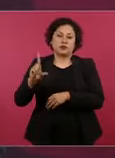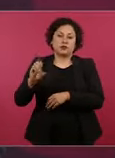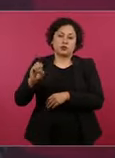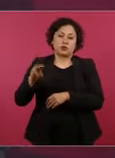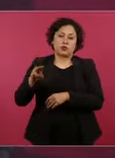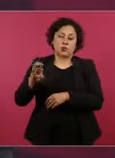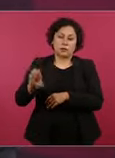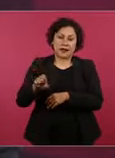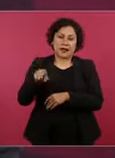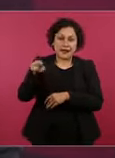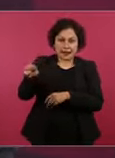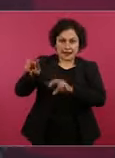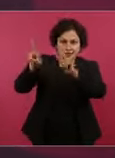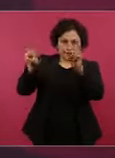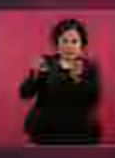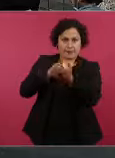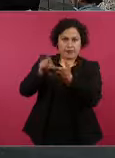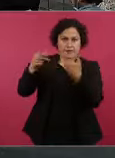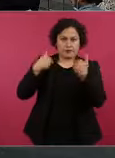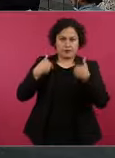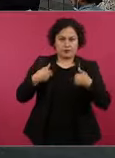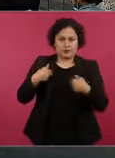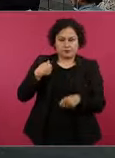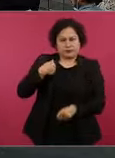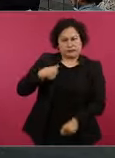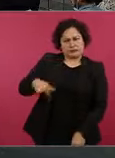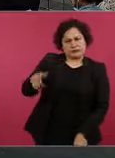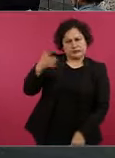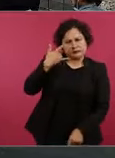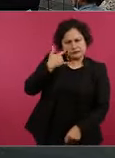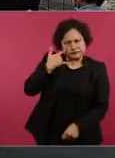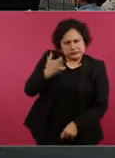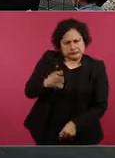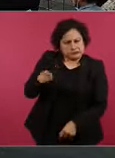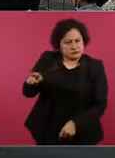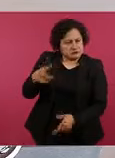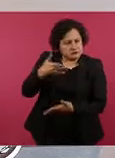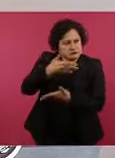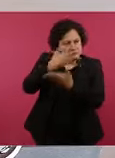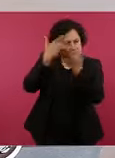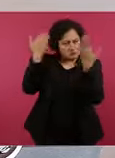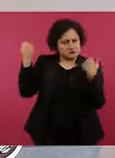que no sé qué les está pasando, como algunas organizaciones